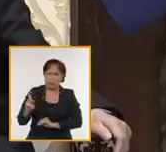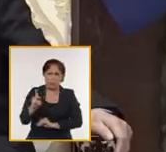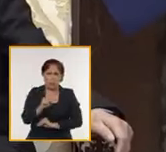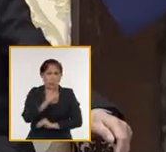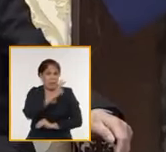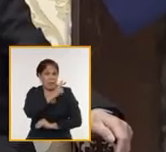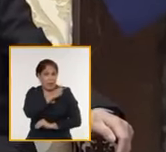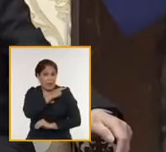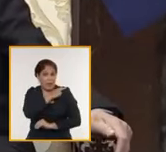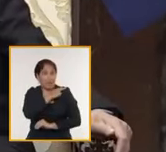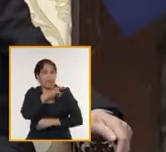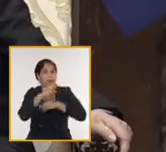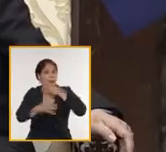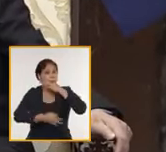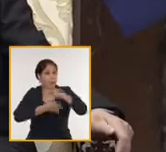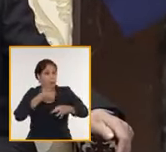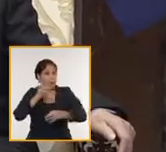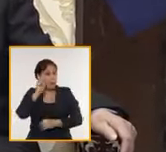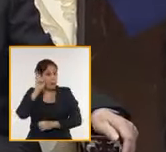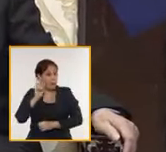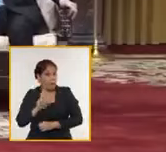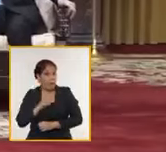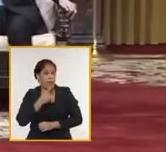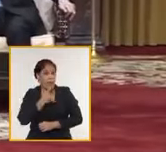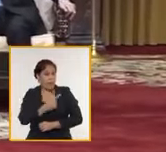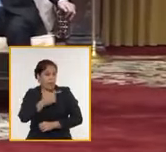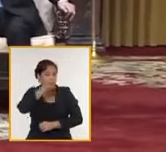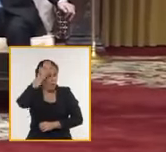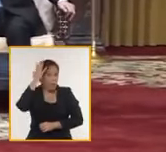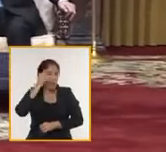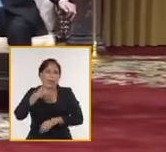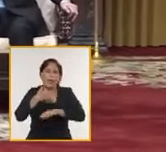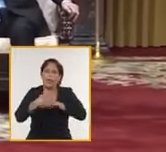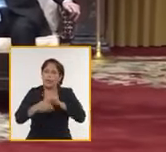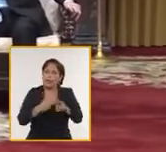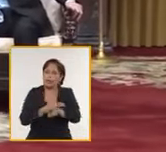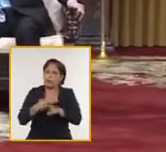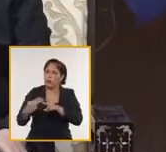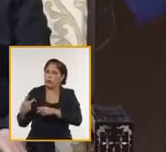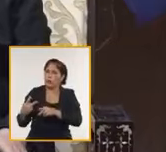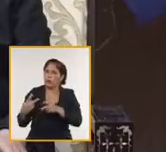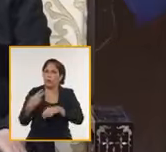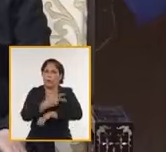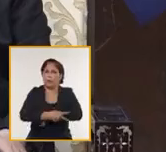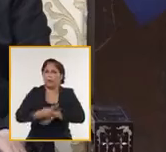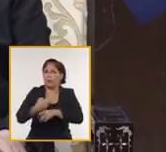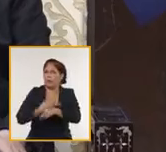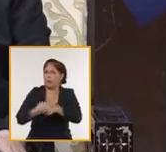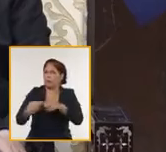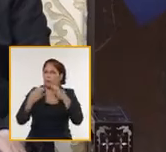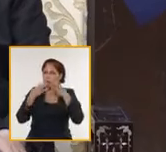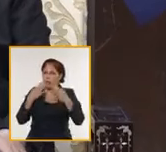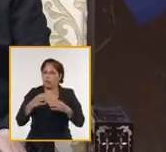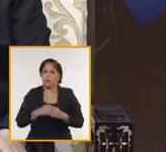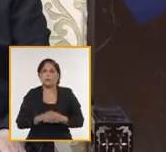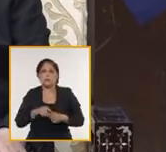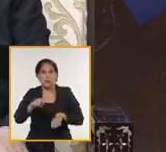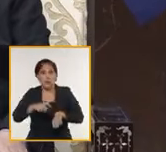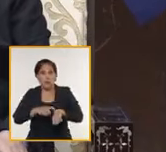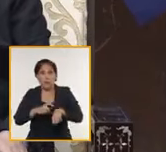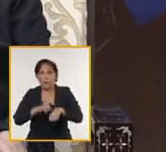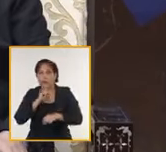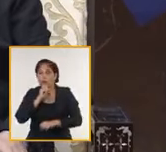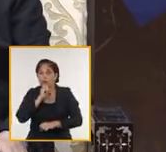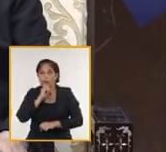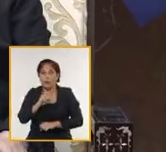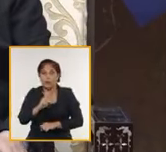jefe de Estado de la nación indochina evocó la historia de hermandad que une a los dos pueblos. Especialmente en los momentos más difíciles del pueblo de